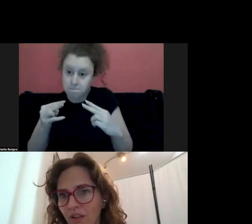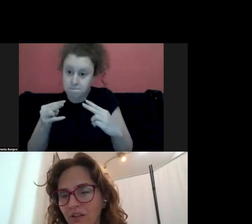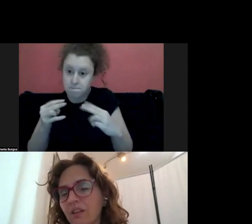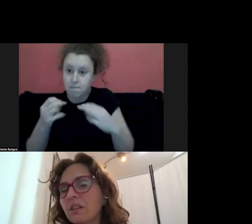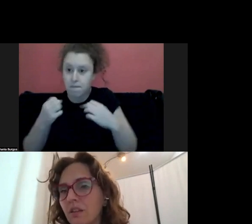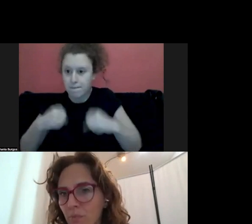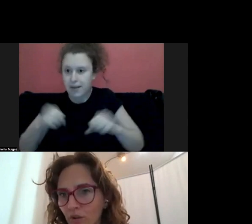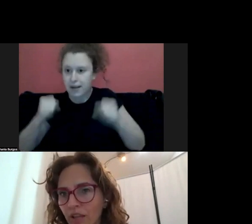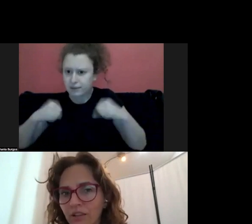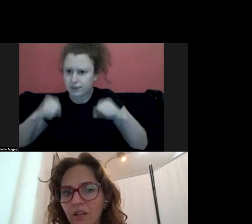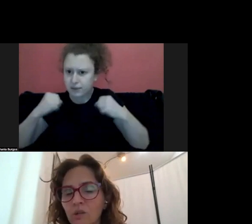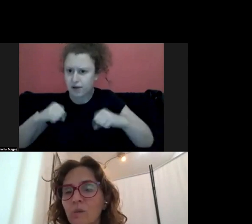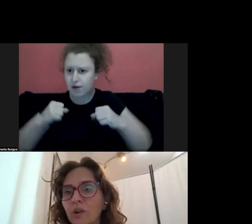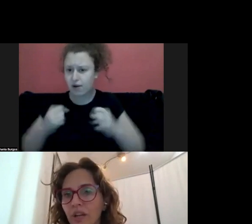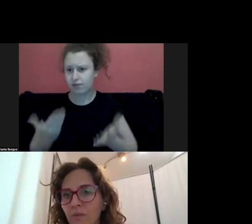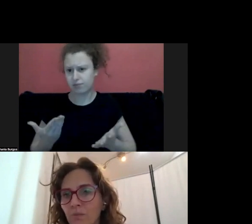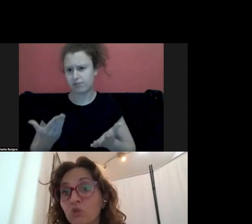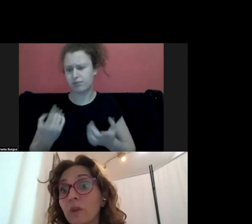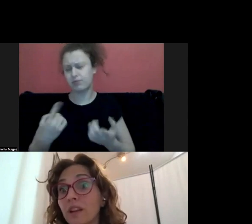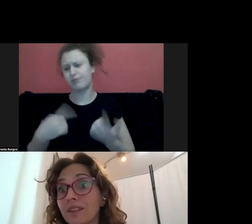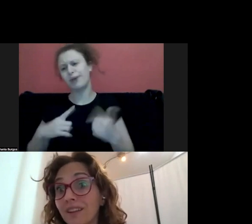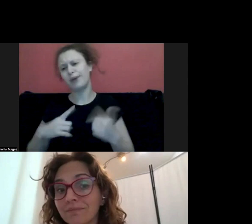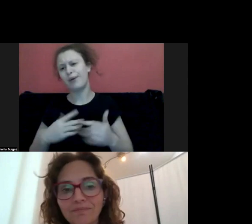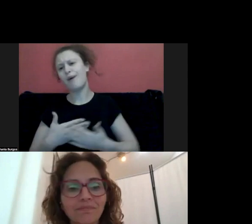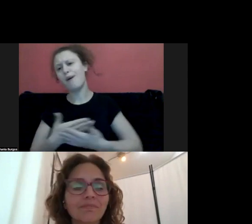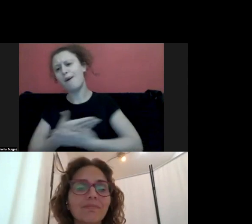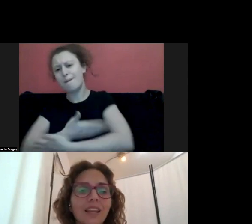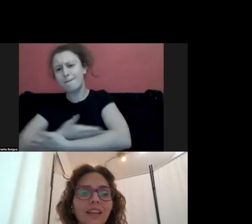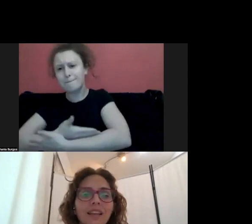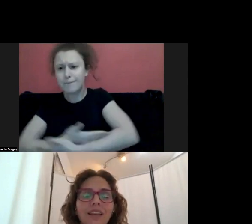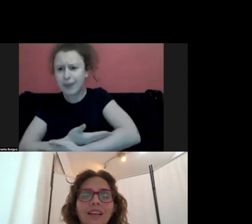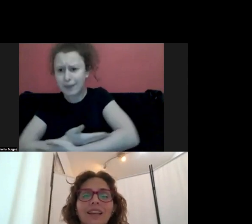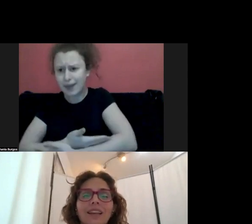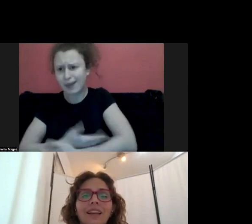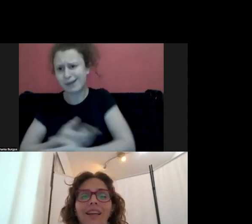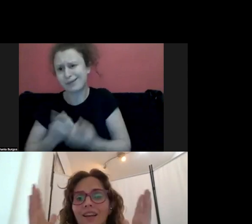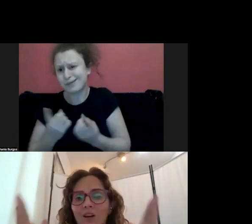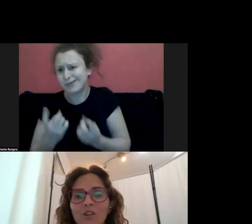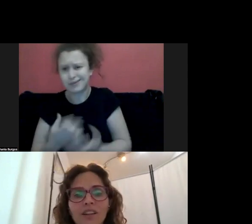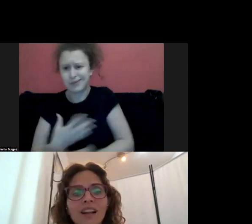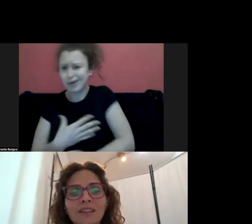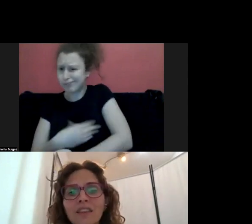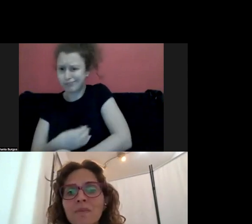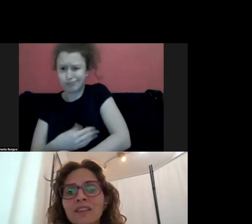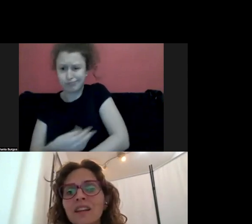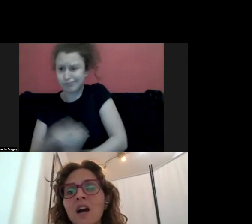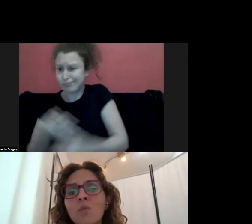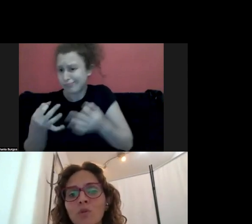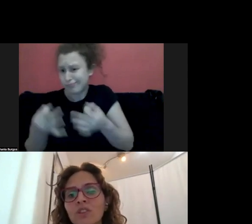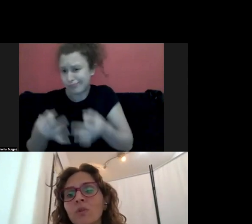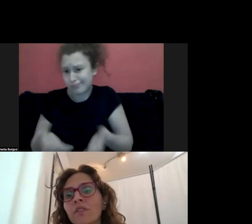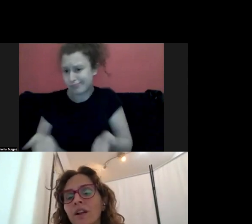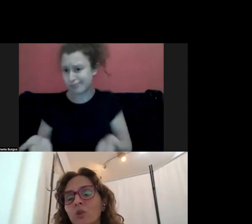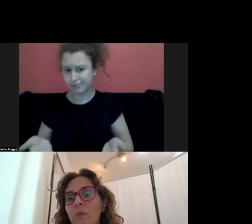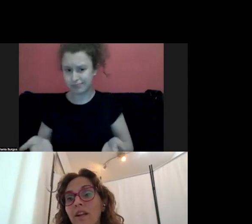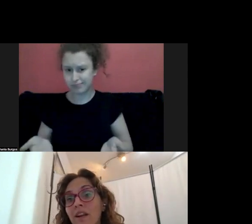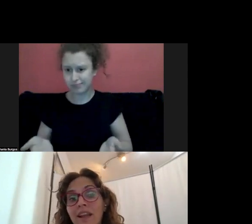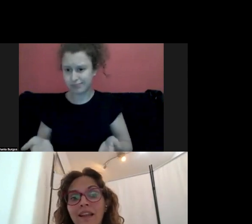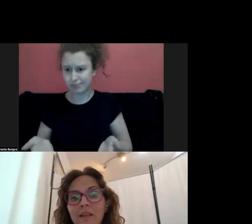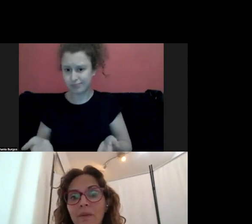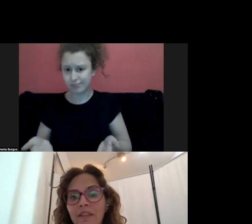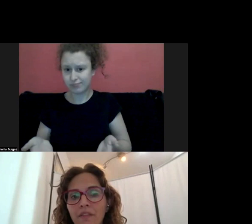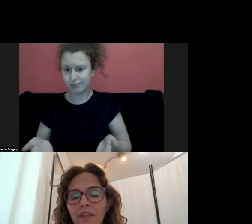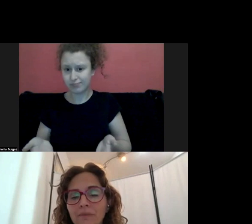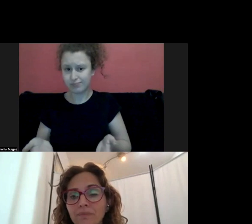realmente importante, como por ejemplo su bienestar. Considera la lactancia materna un obstáculo hacia la autonomía